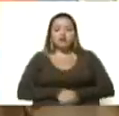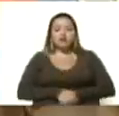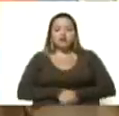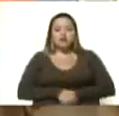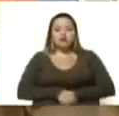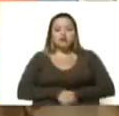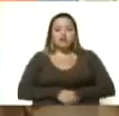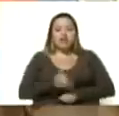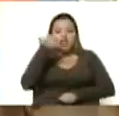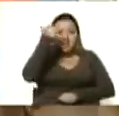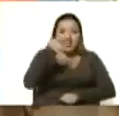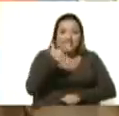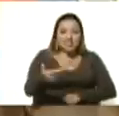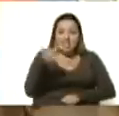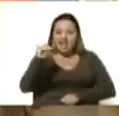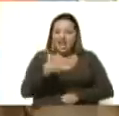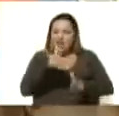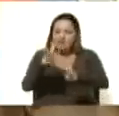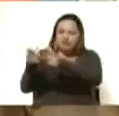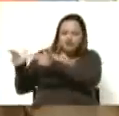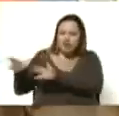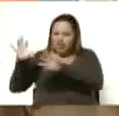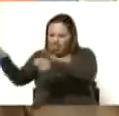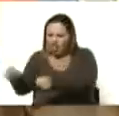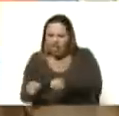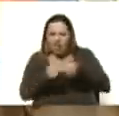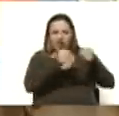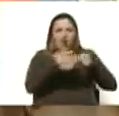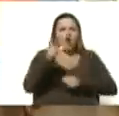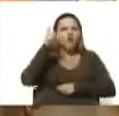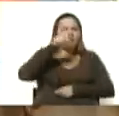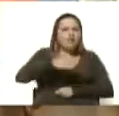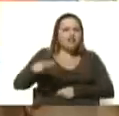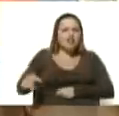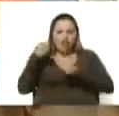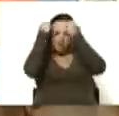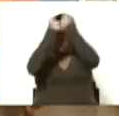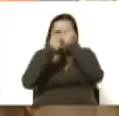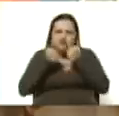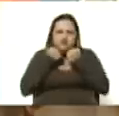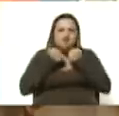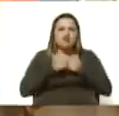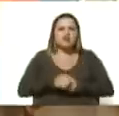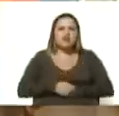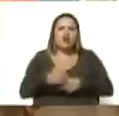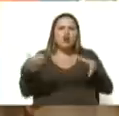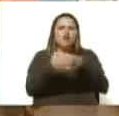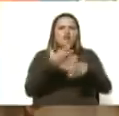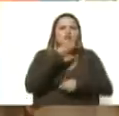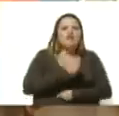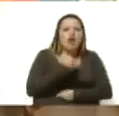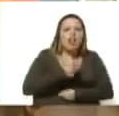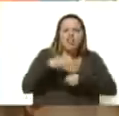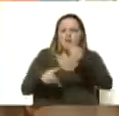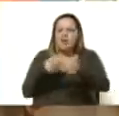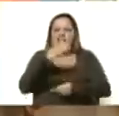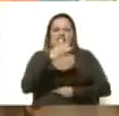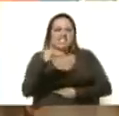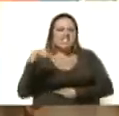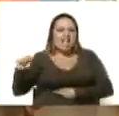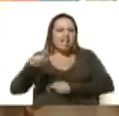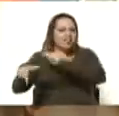fue sacado a tiro, que llegó un grupo de encapuchados, el Mossad, la CIA, los paramilitares y